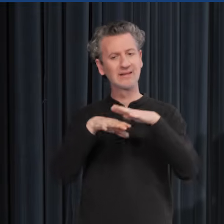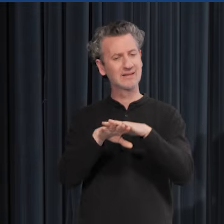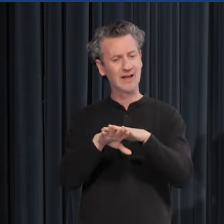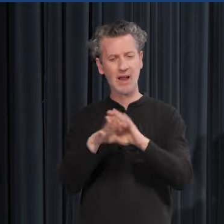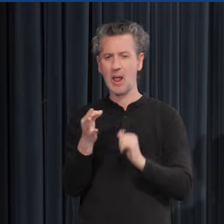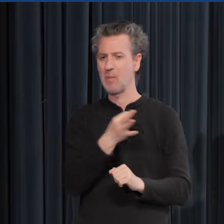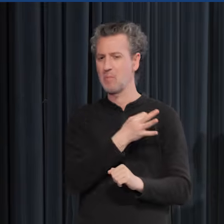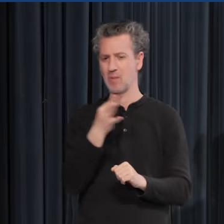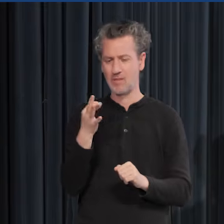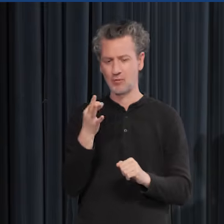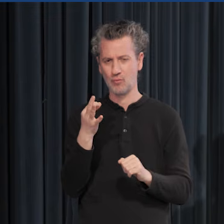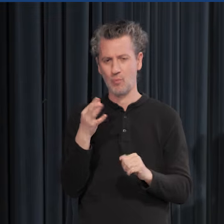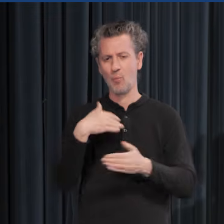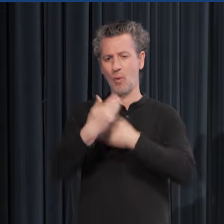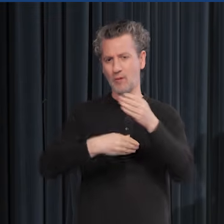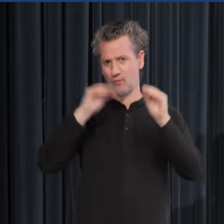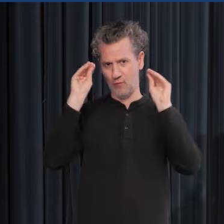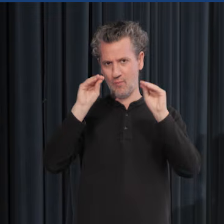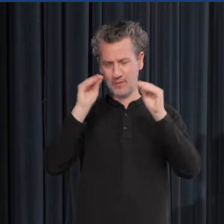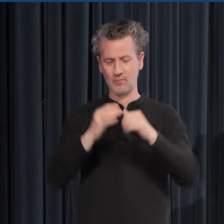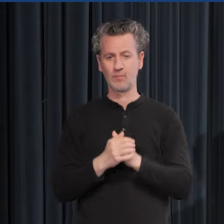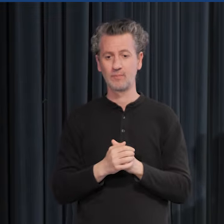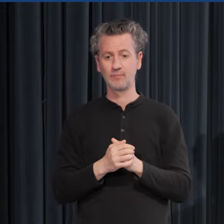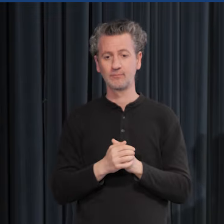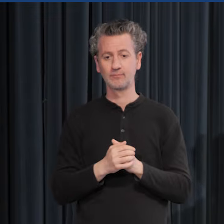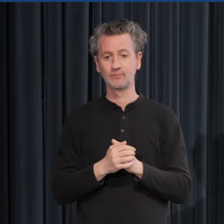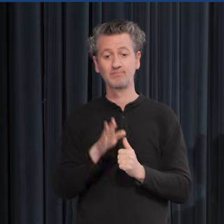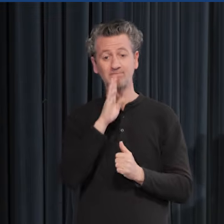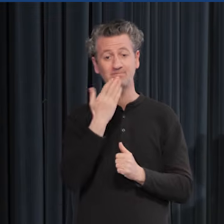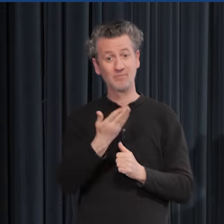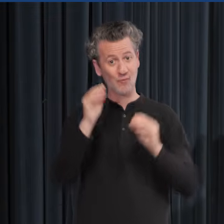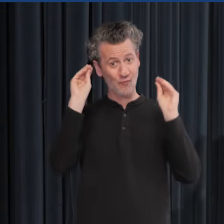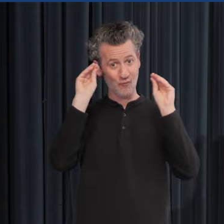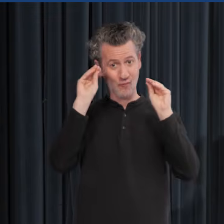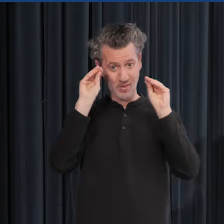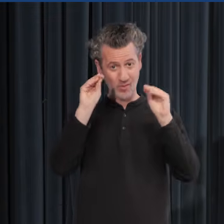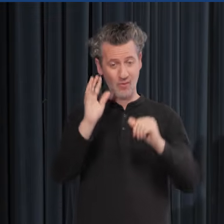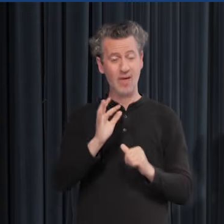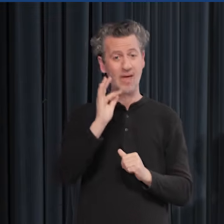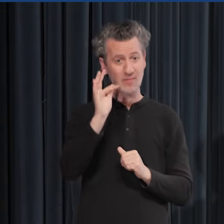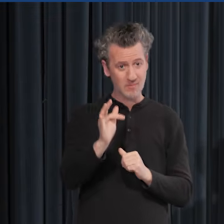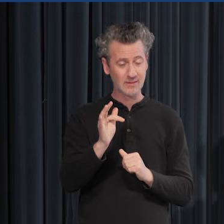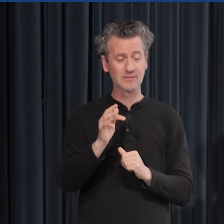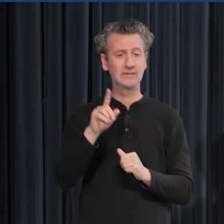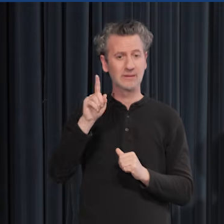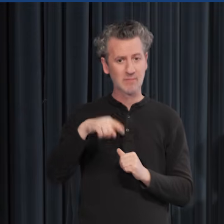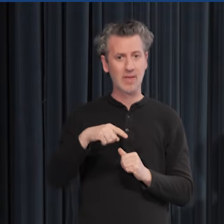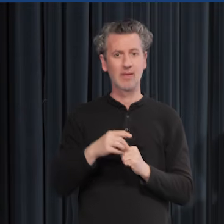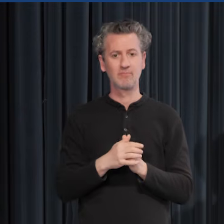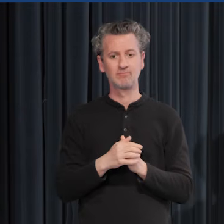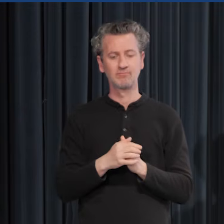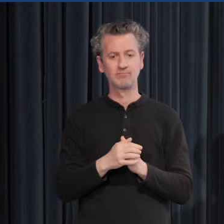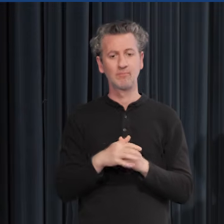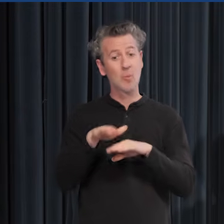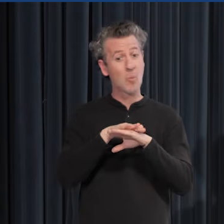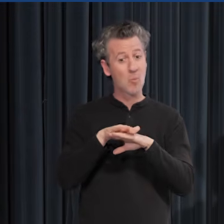un proceso formativo. Esa formación, además, tiene que ser, esa formación, sobre todo la formación de base, tiene